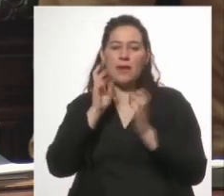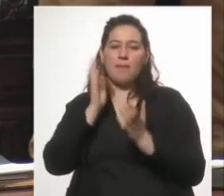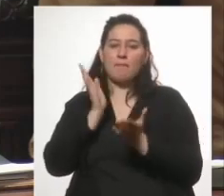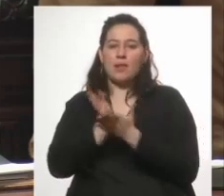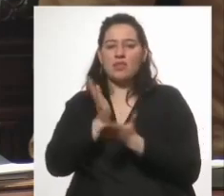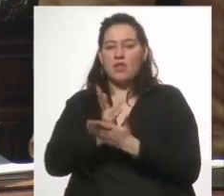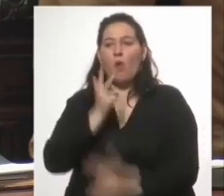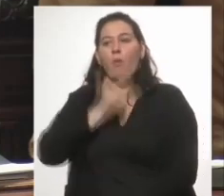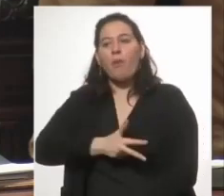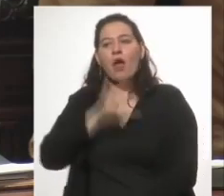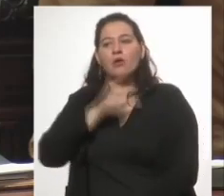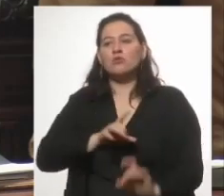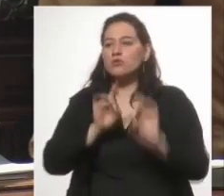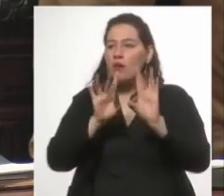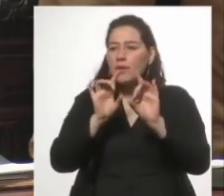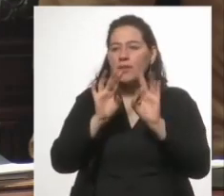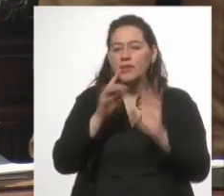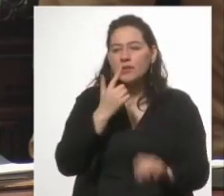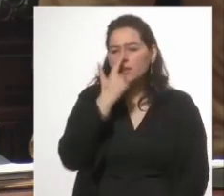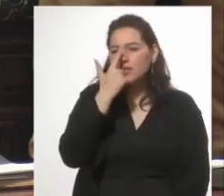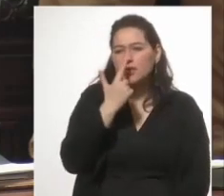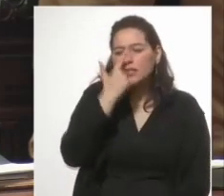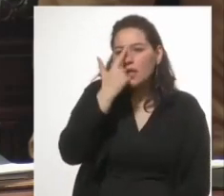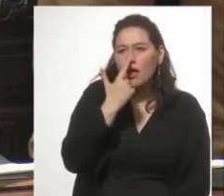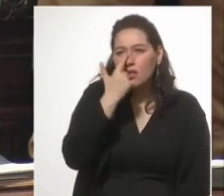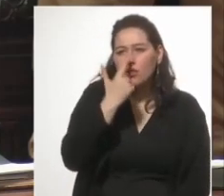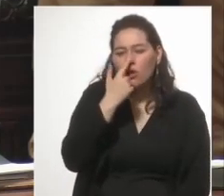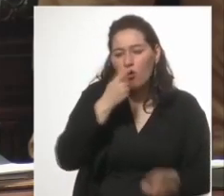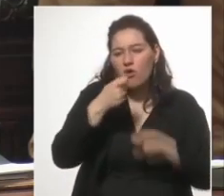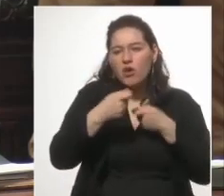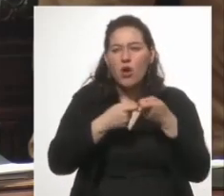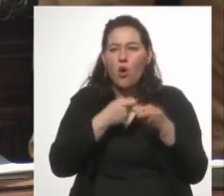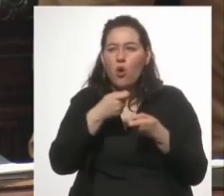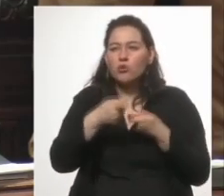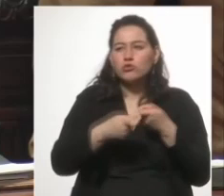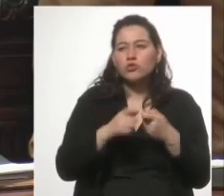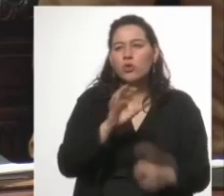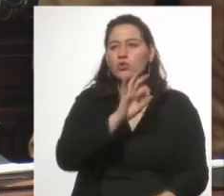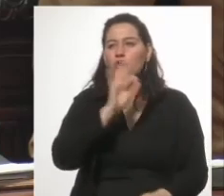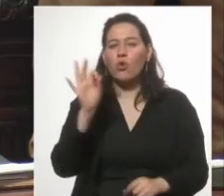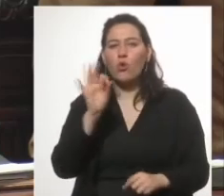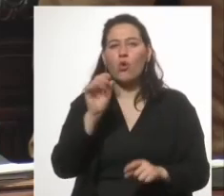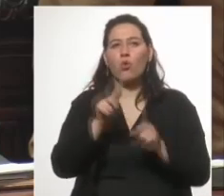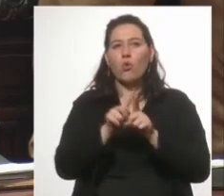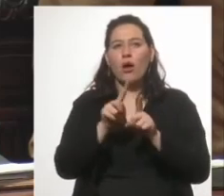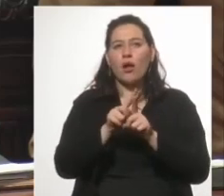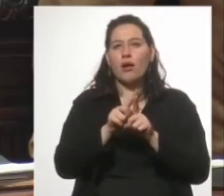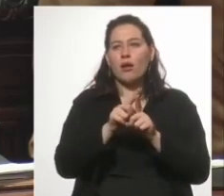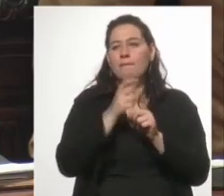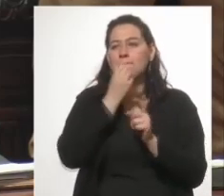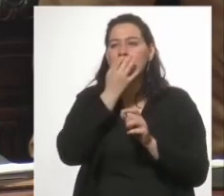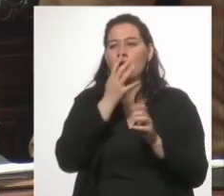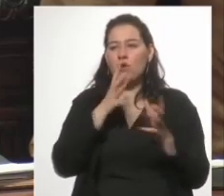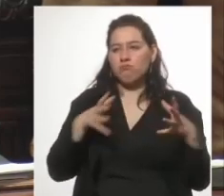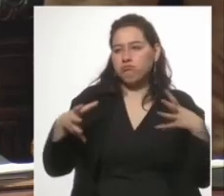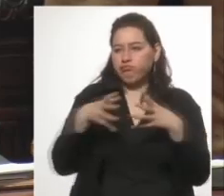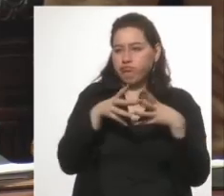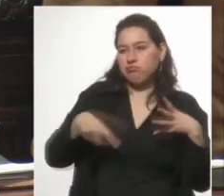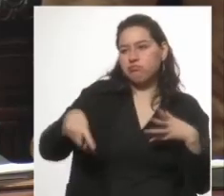ha interesado principalmente por hacer negocios o por mantener prebendas para su círculo